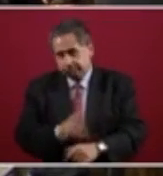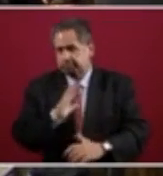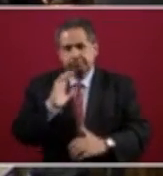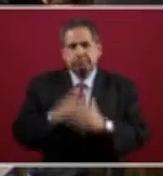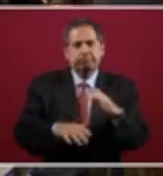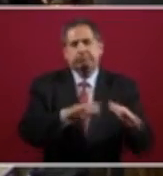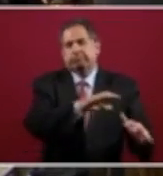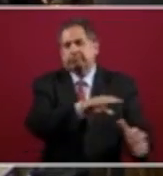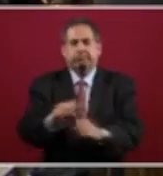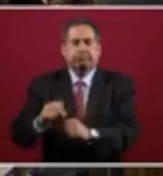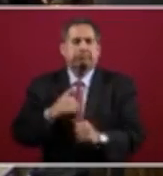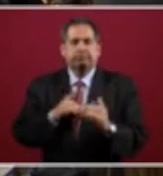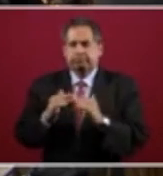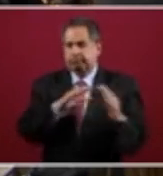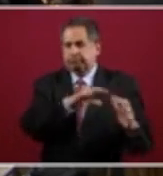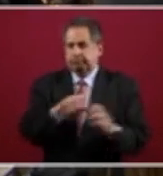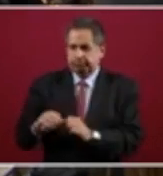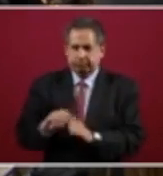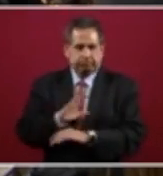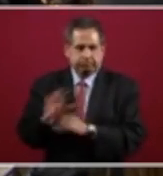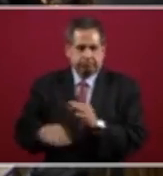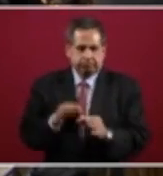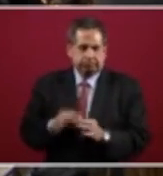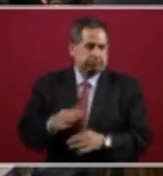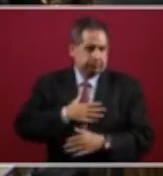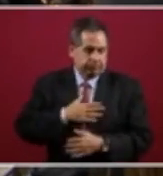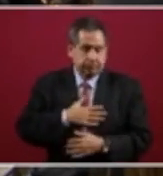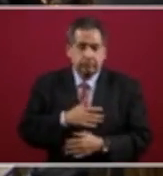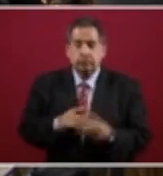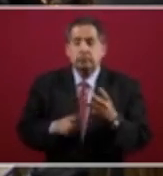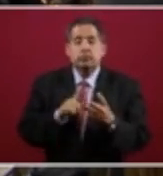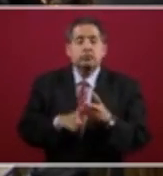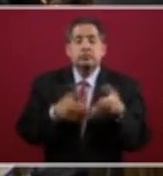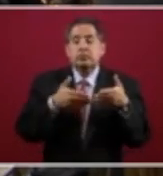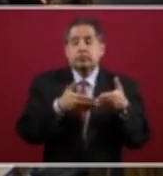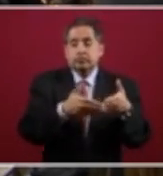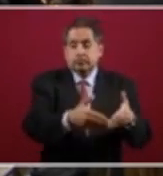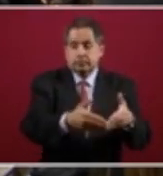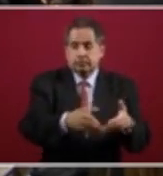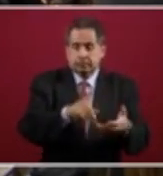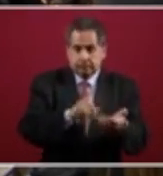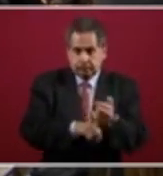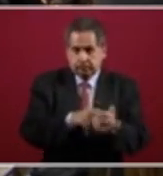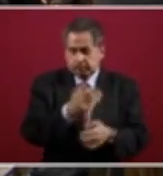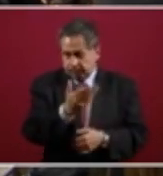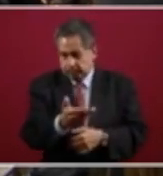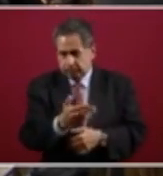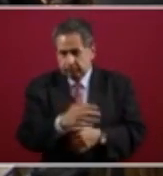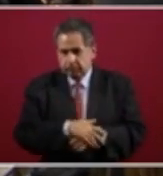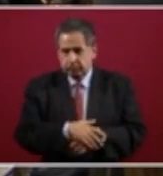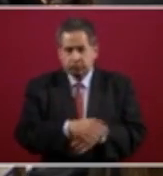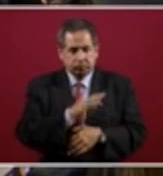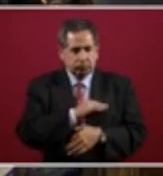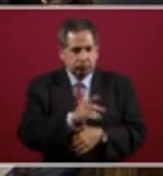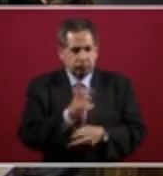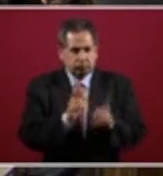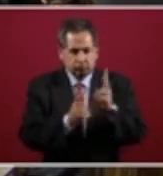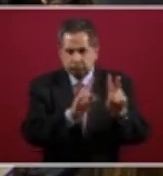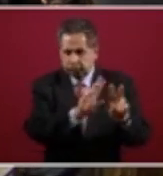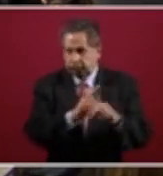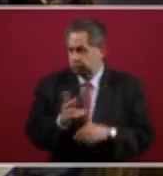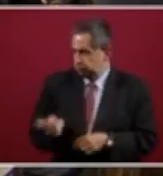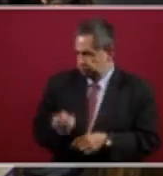final ya la entregaron. Entonces, los dos inmuebles ya están. Respecto a las embarcaciones, ahí sí te pediría que me pidieras hacer una consulta,